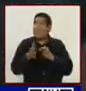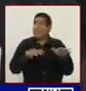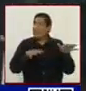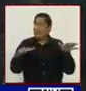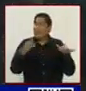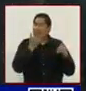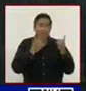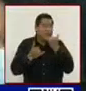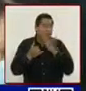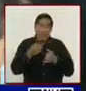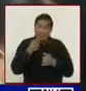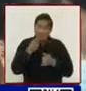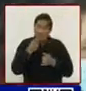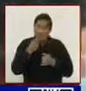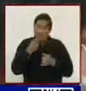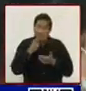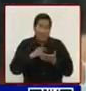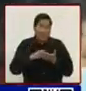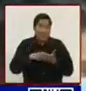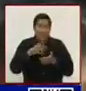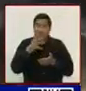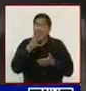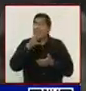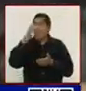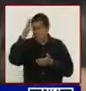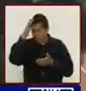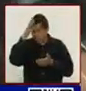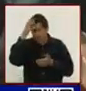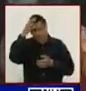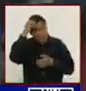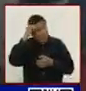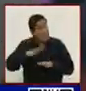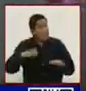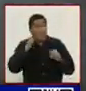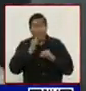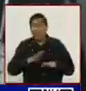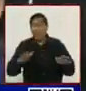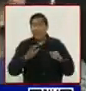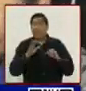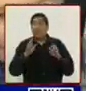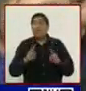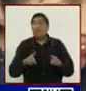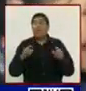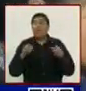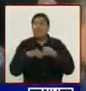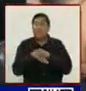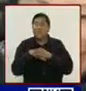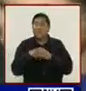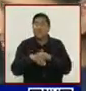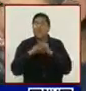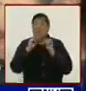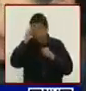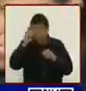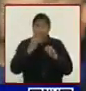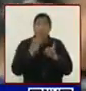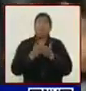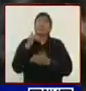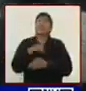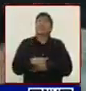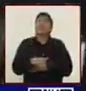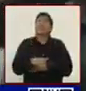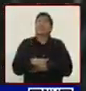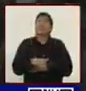por este lado. Como ustedes pueden apreciar, están ahí los papás, los niños, la gente que se acomoda en este sitio. Hola, ¿cómo están? ¿Qué tal? Buenas